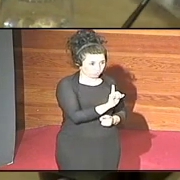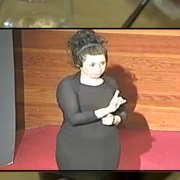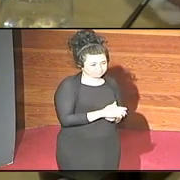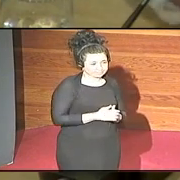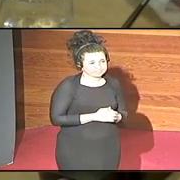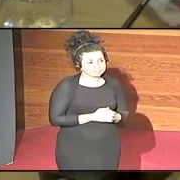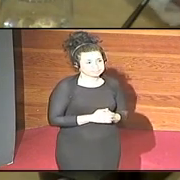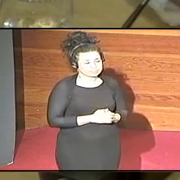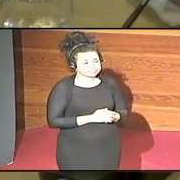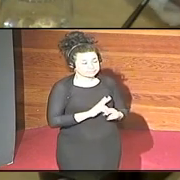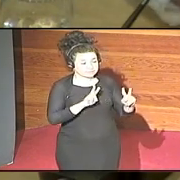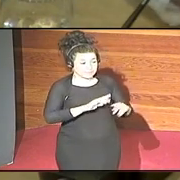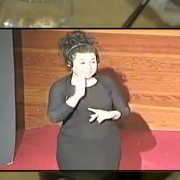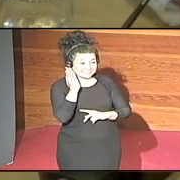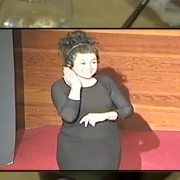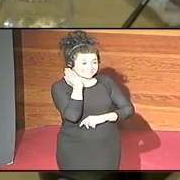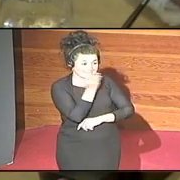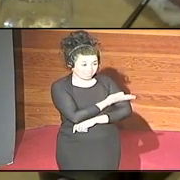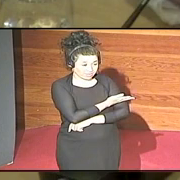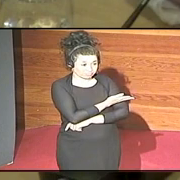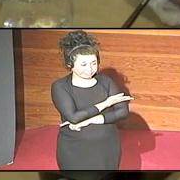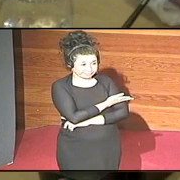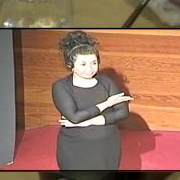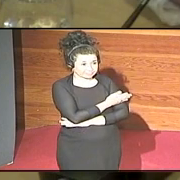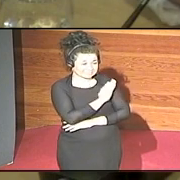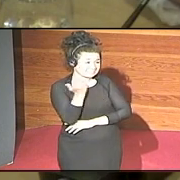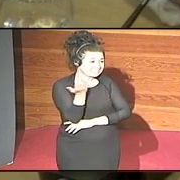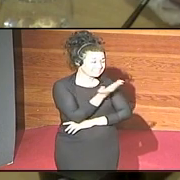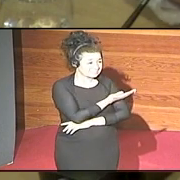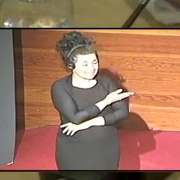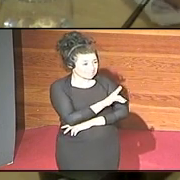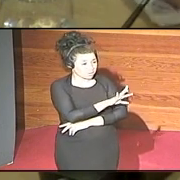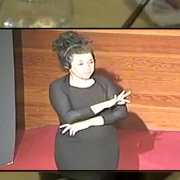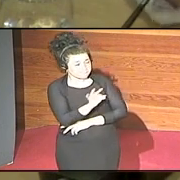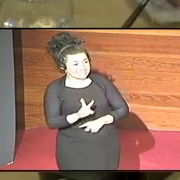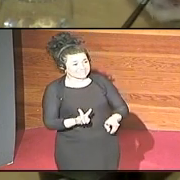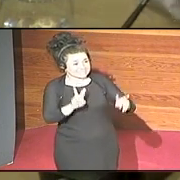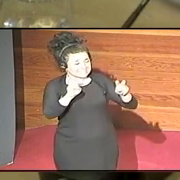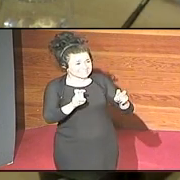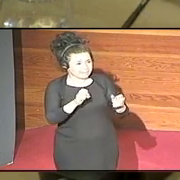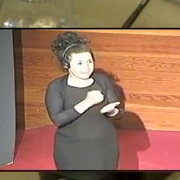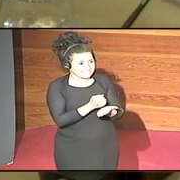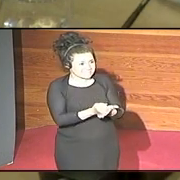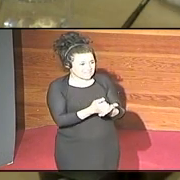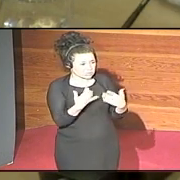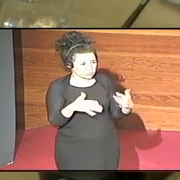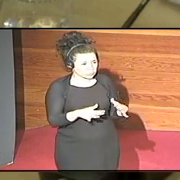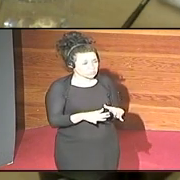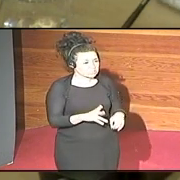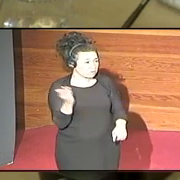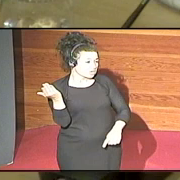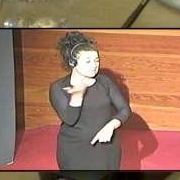Y las sanciones, y sobre todo la delicada cuestión de los visados, las sanciones de